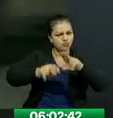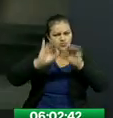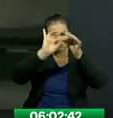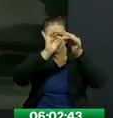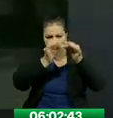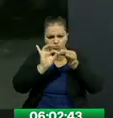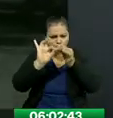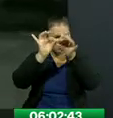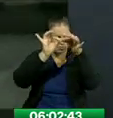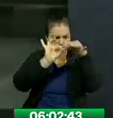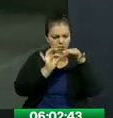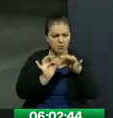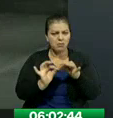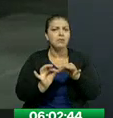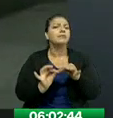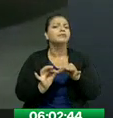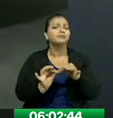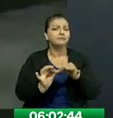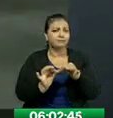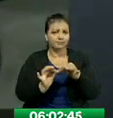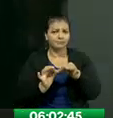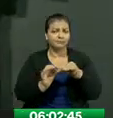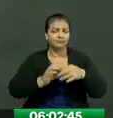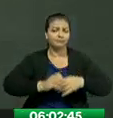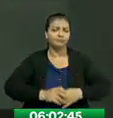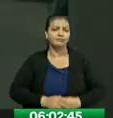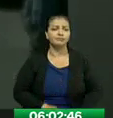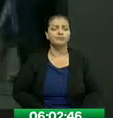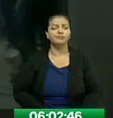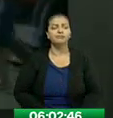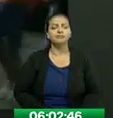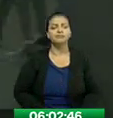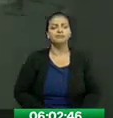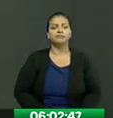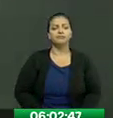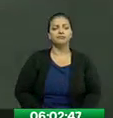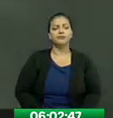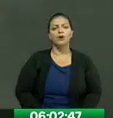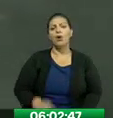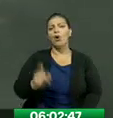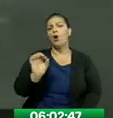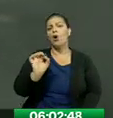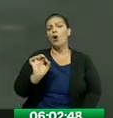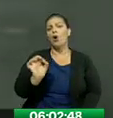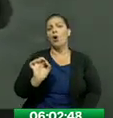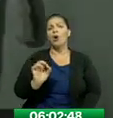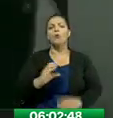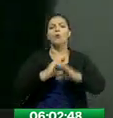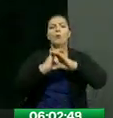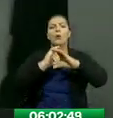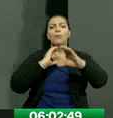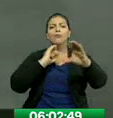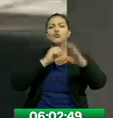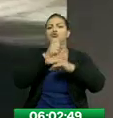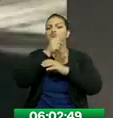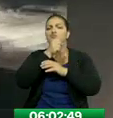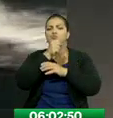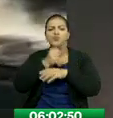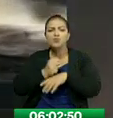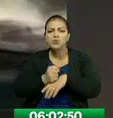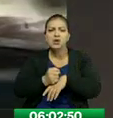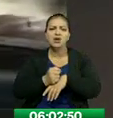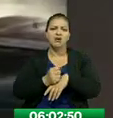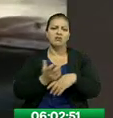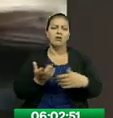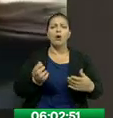Obviamente correspondía y era llevado este vehículo a revisión. ¿O son de esos que corren todo el día, ñaño, y se baja